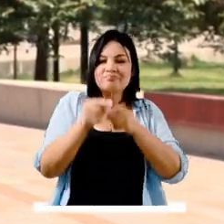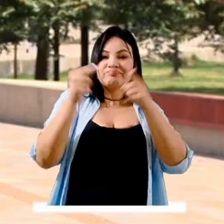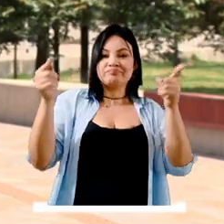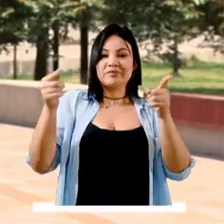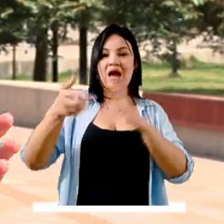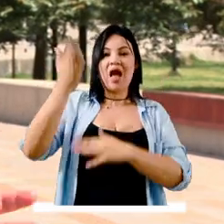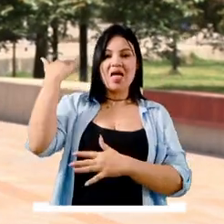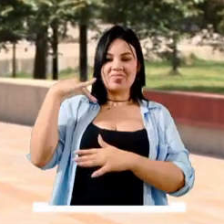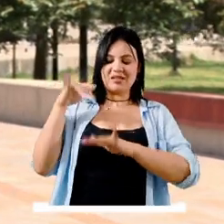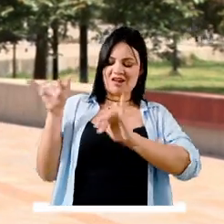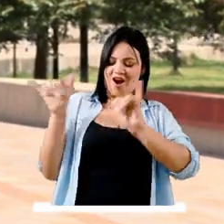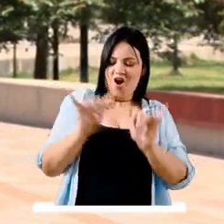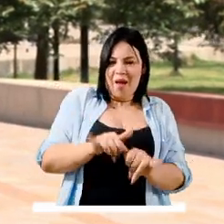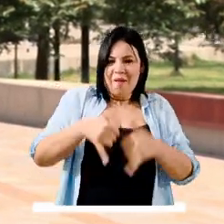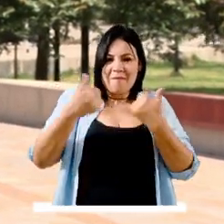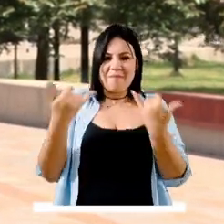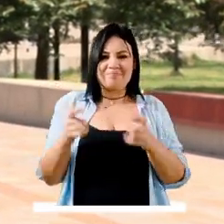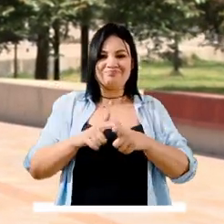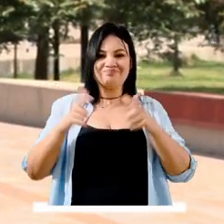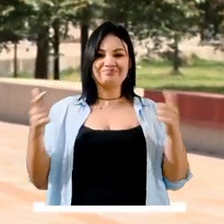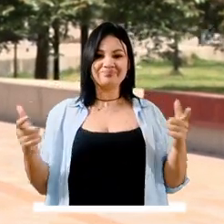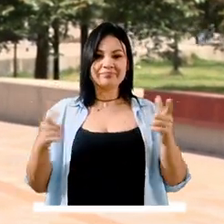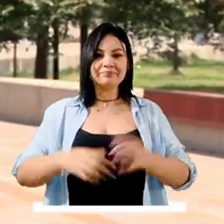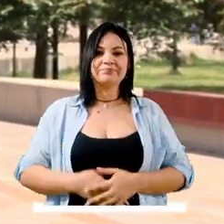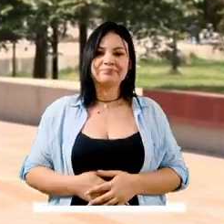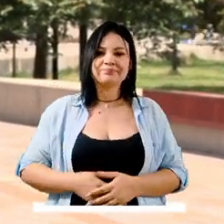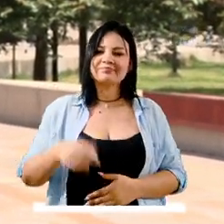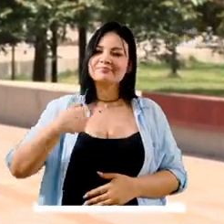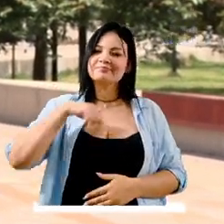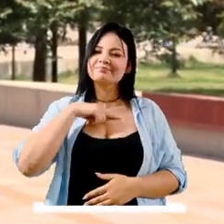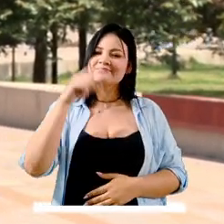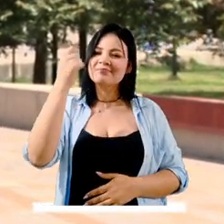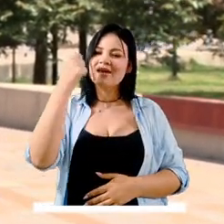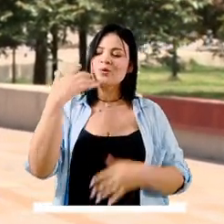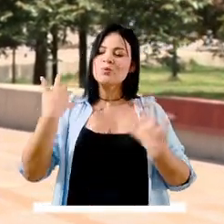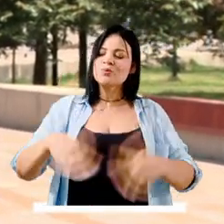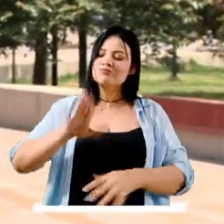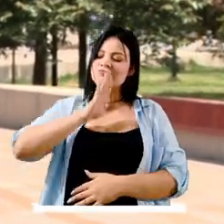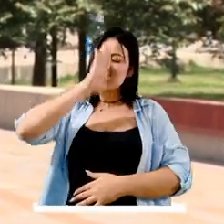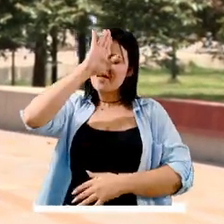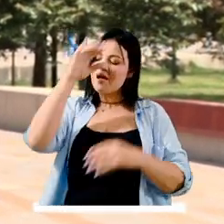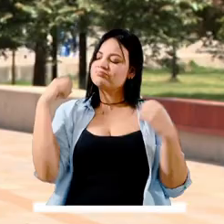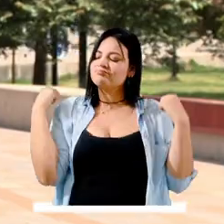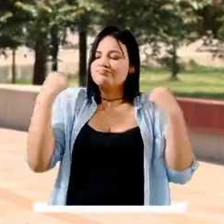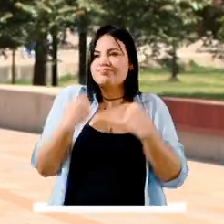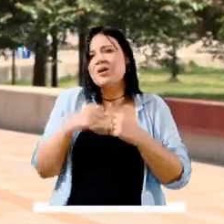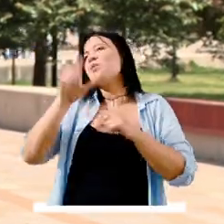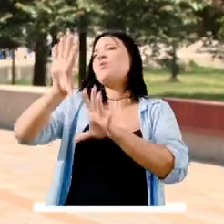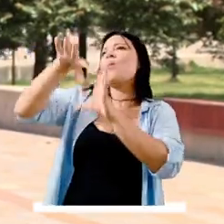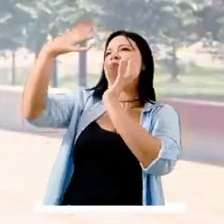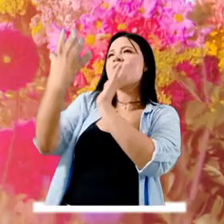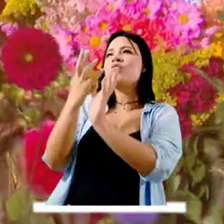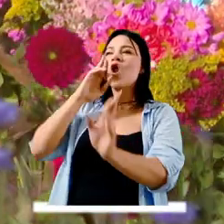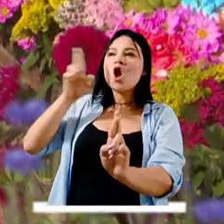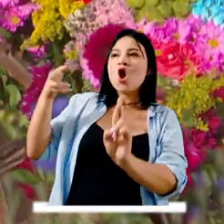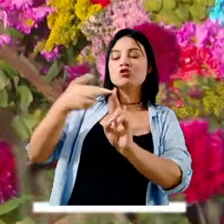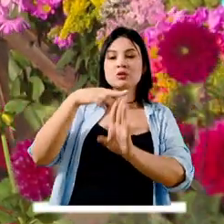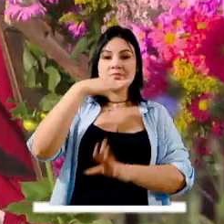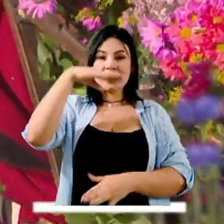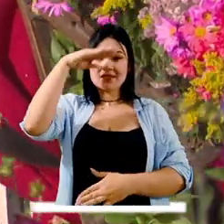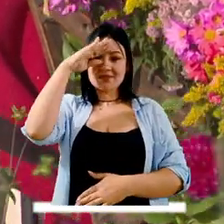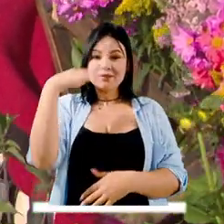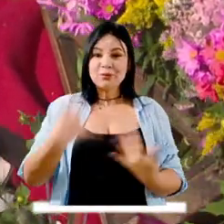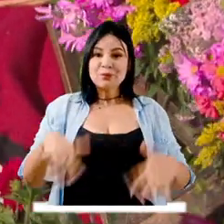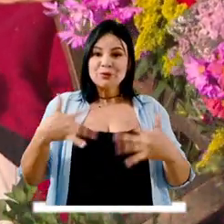más amplia que la que conocíamos antes. Y ahí tenemos que entender que nuestra tradición silletera, por lo que nos conocen en el mundo, que no solamente la